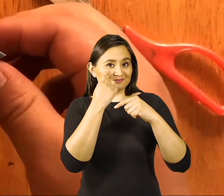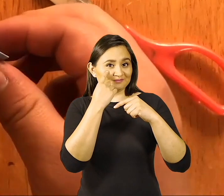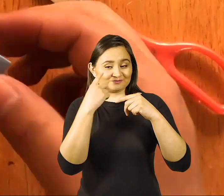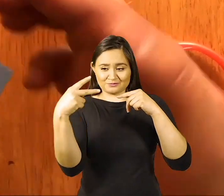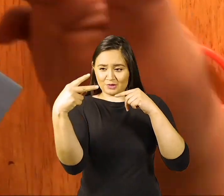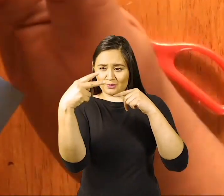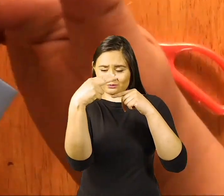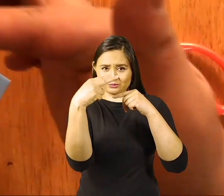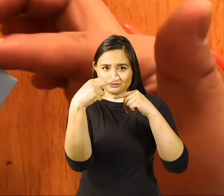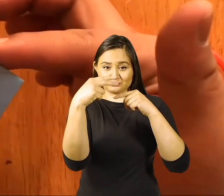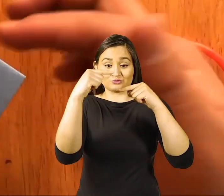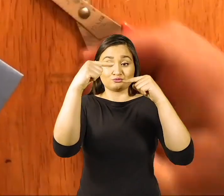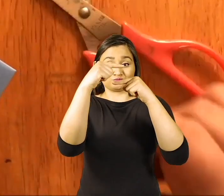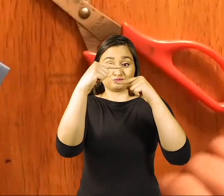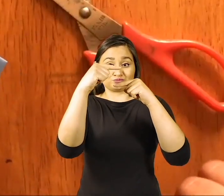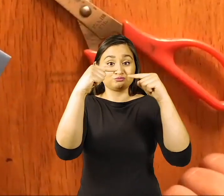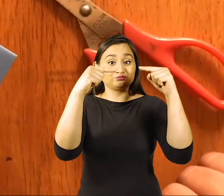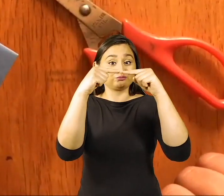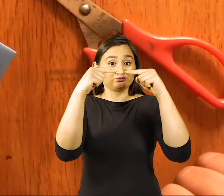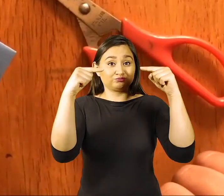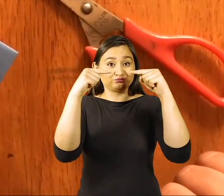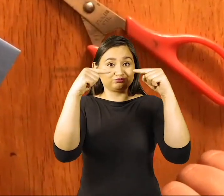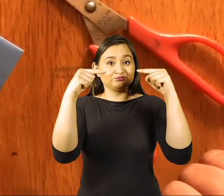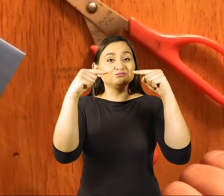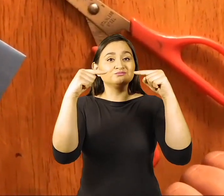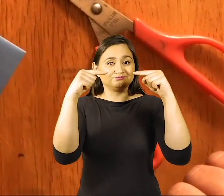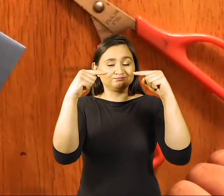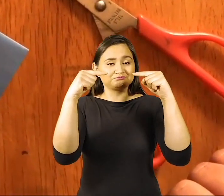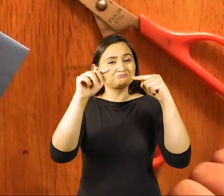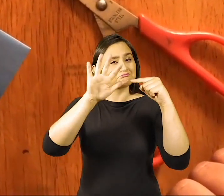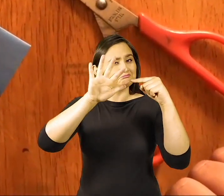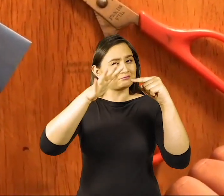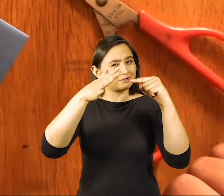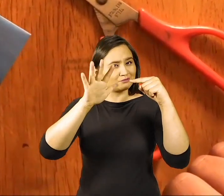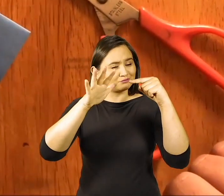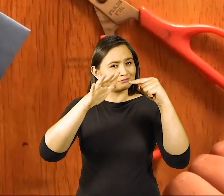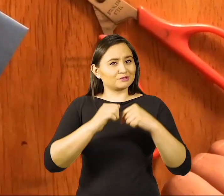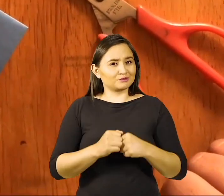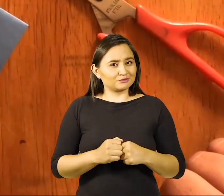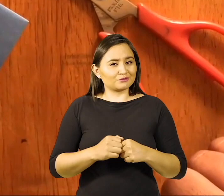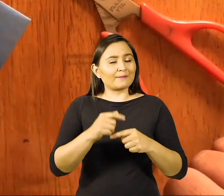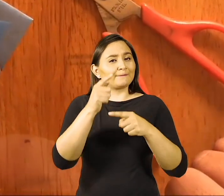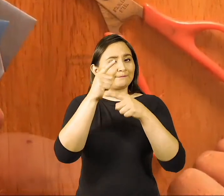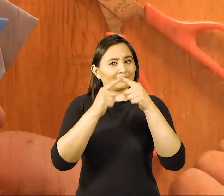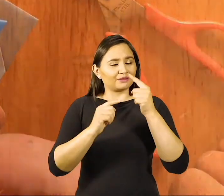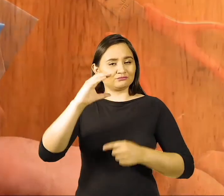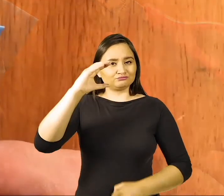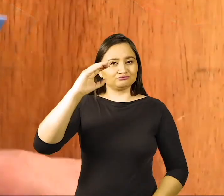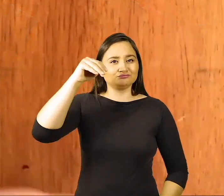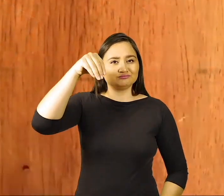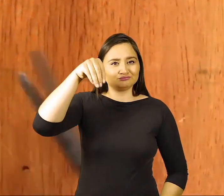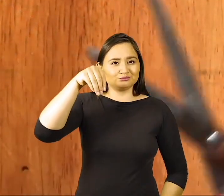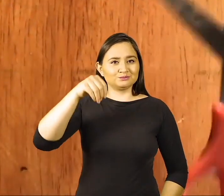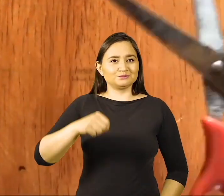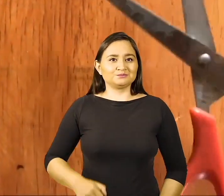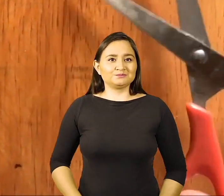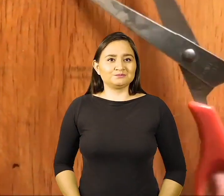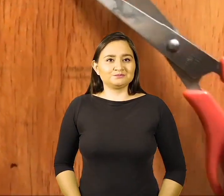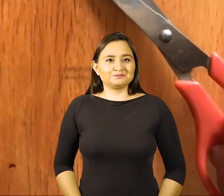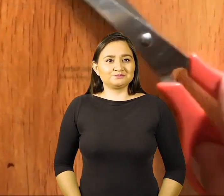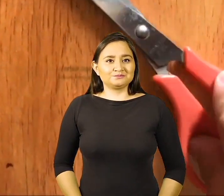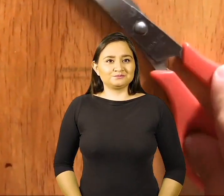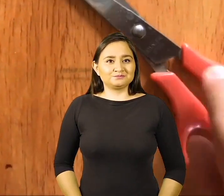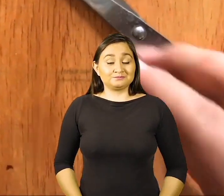entre el corte y el borde de aproximadamente medio centímetro. Listo, una